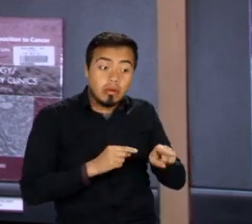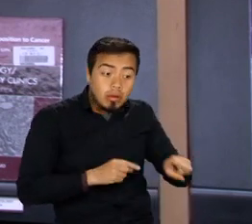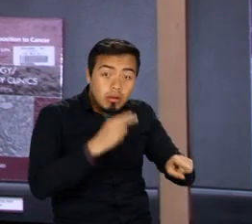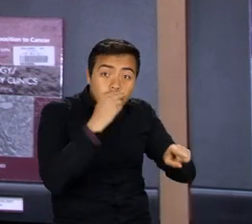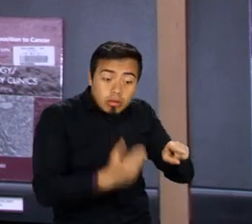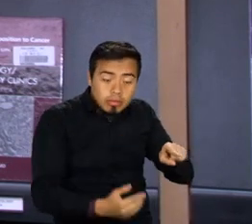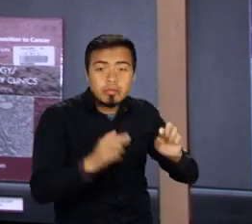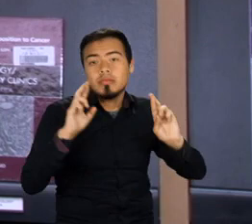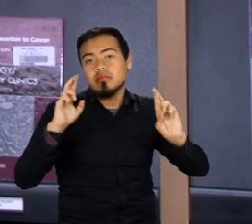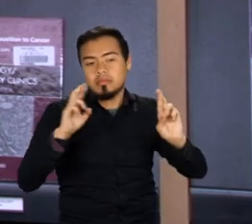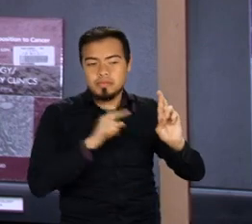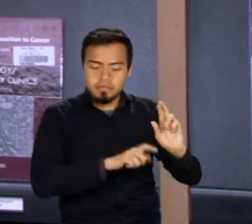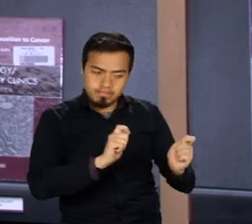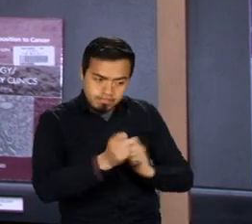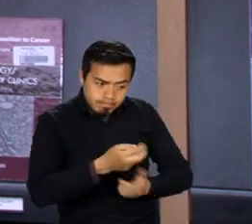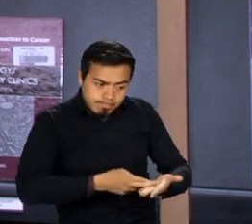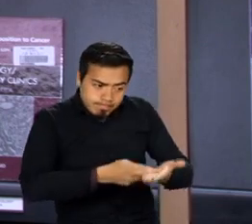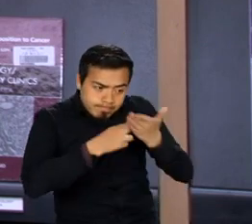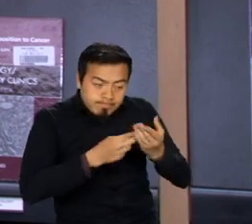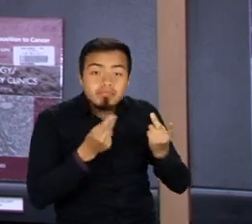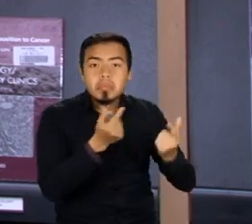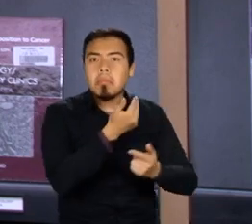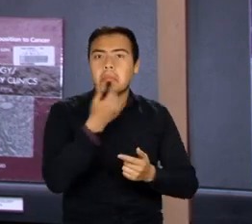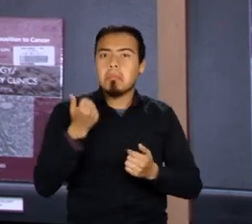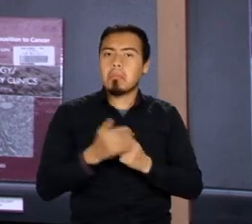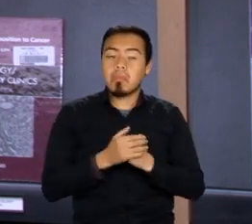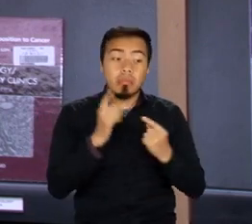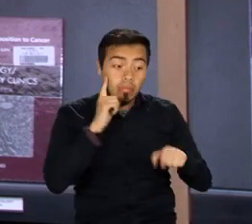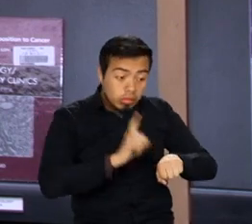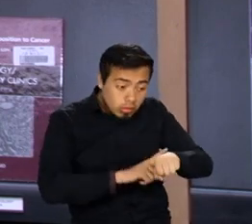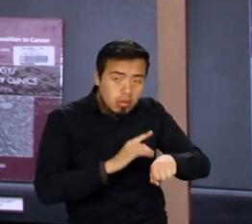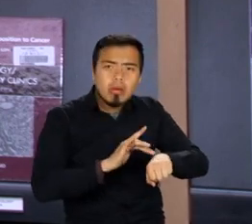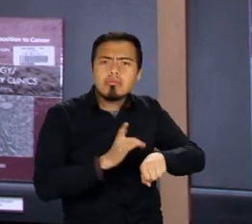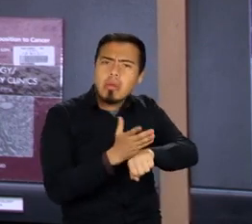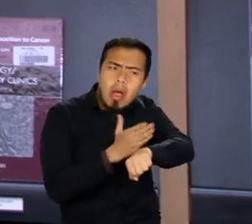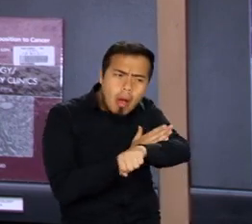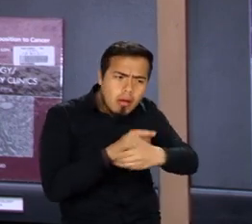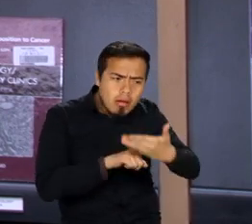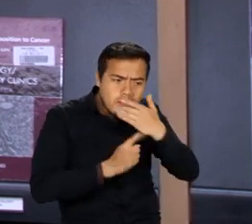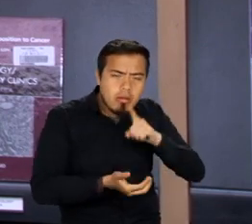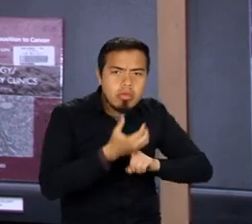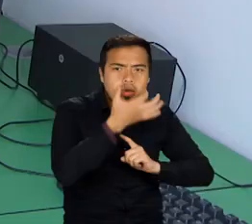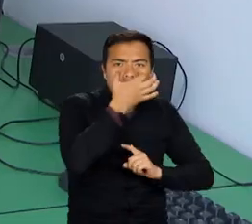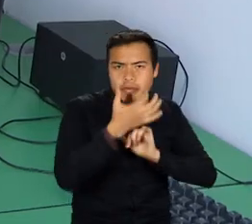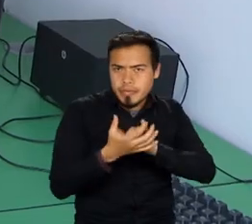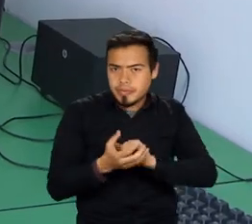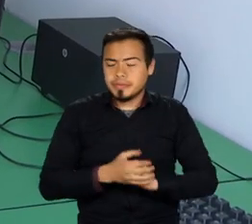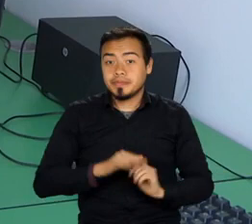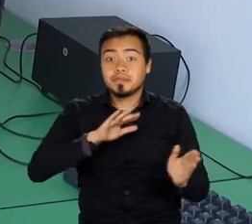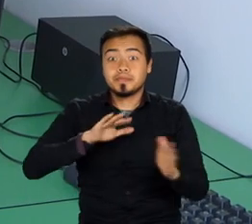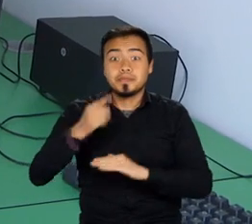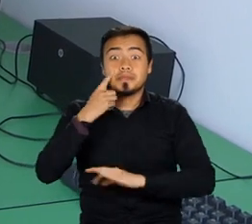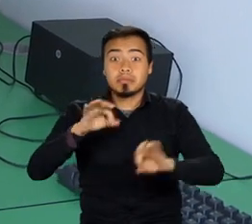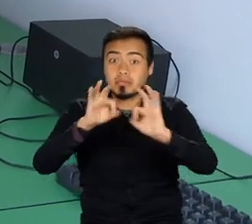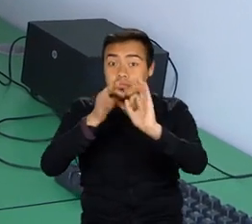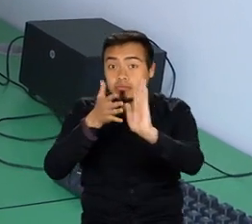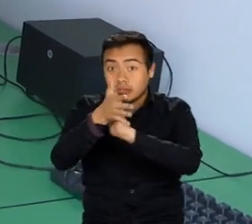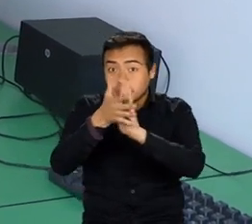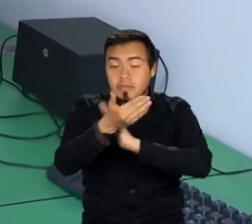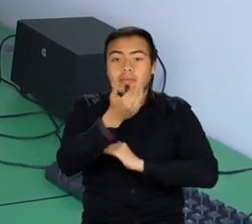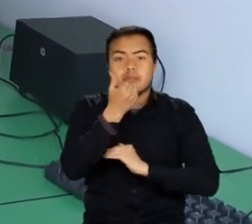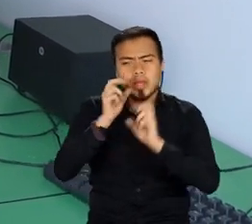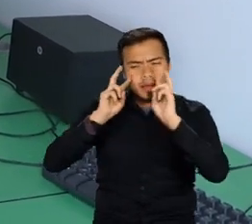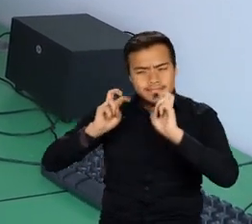El niño en general esperamos que le vaya mejor porque se descubrió un poco más temprano que en los adultos. Tenga esto en mente.